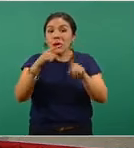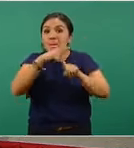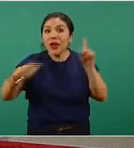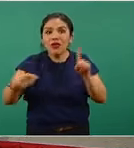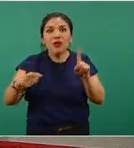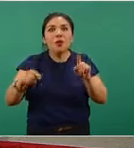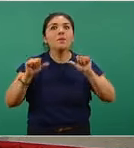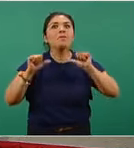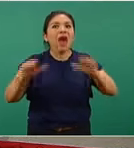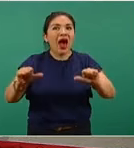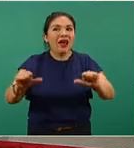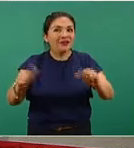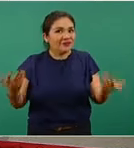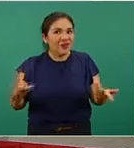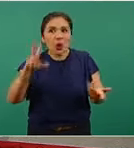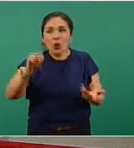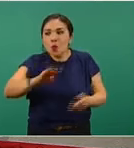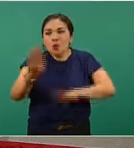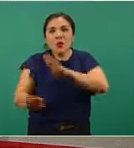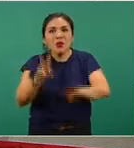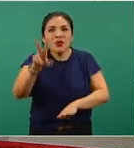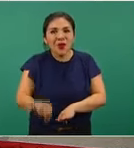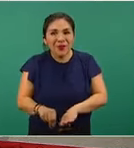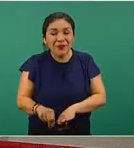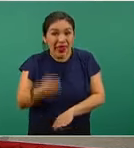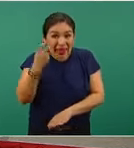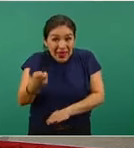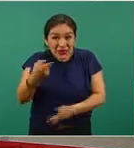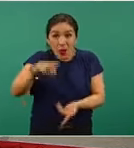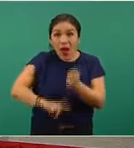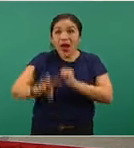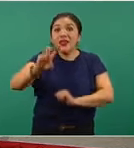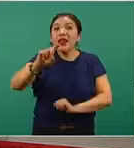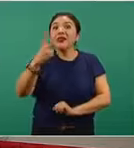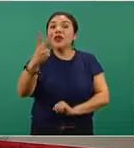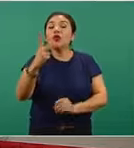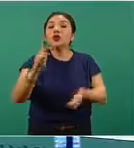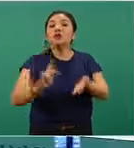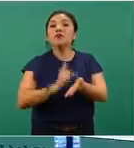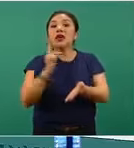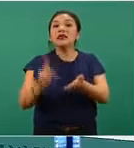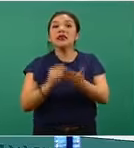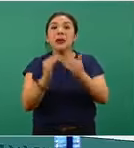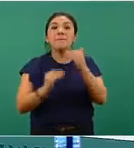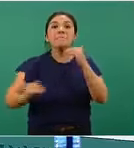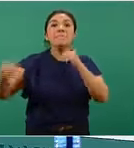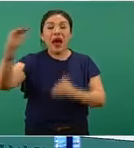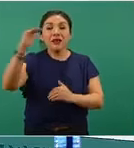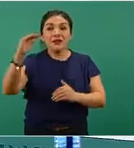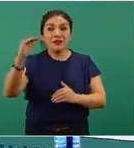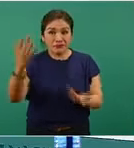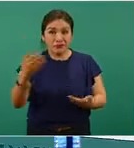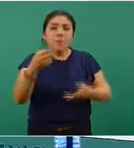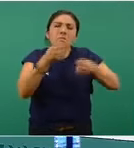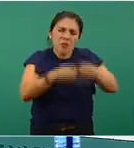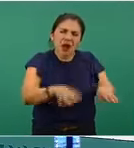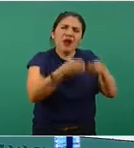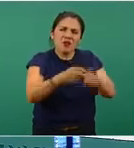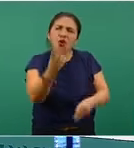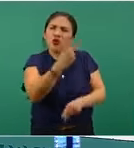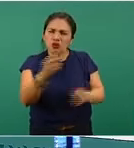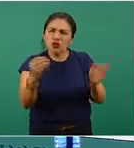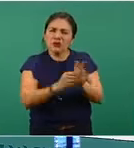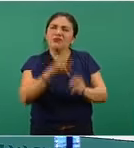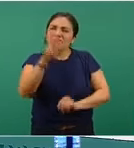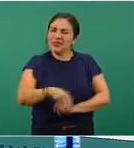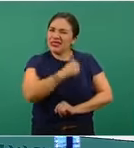vidas, de que no se pierdan. Esto es 32 veces. Entonces hemos perdido 200,000, hay que